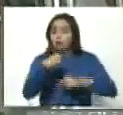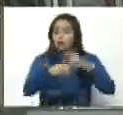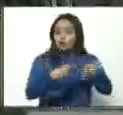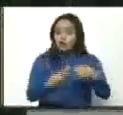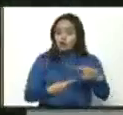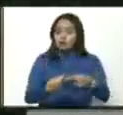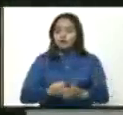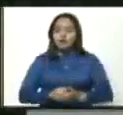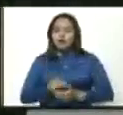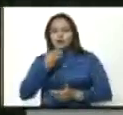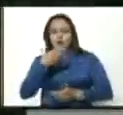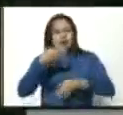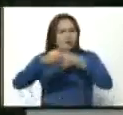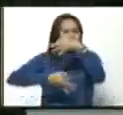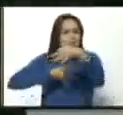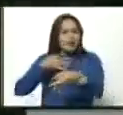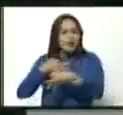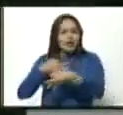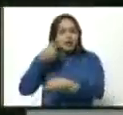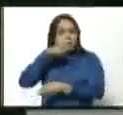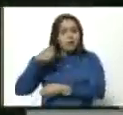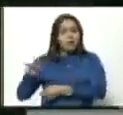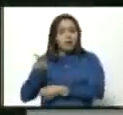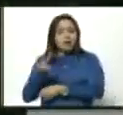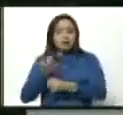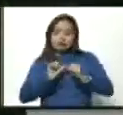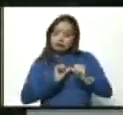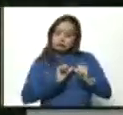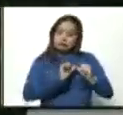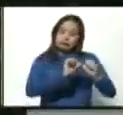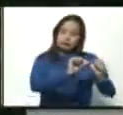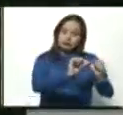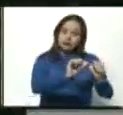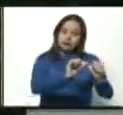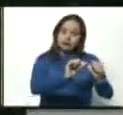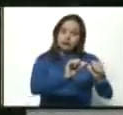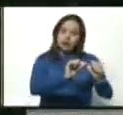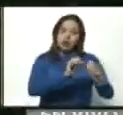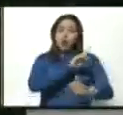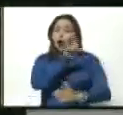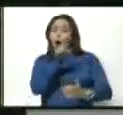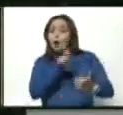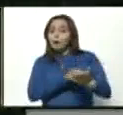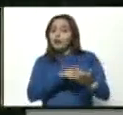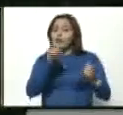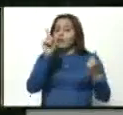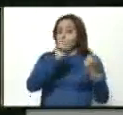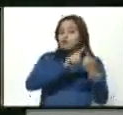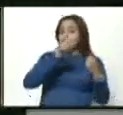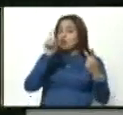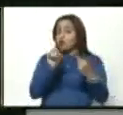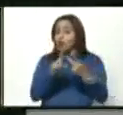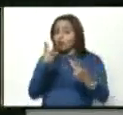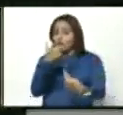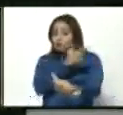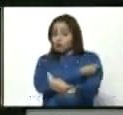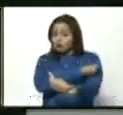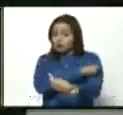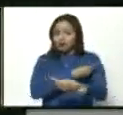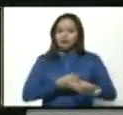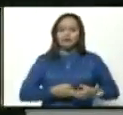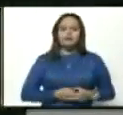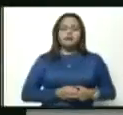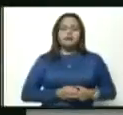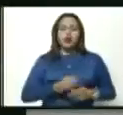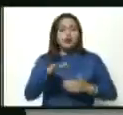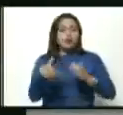a nuestro pueblo venezolano que seguimos en el proceso de completamiento del esquema de vacunación inicial de